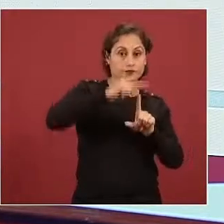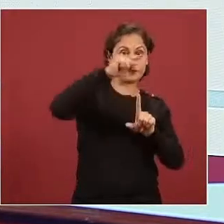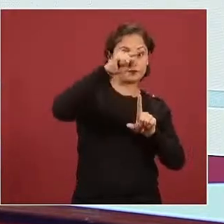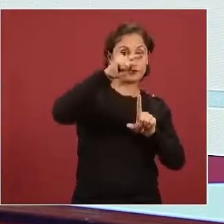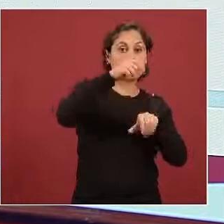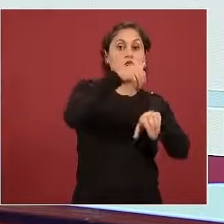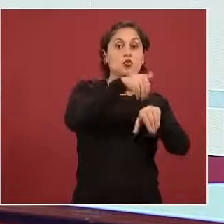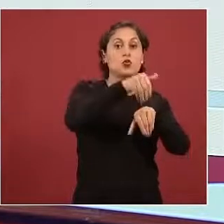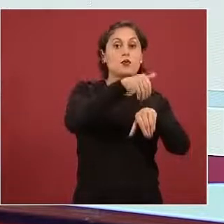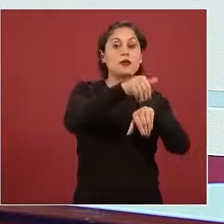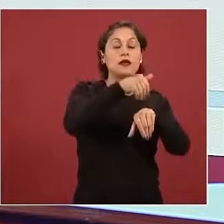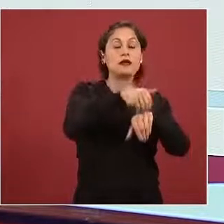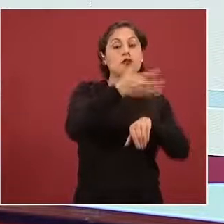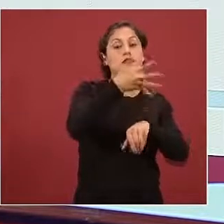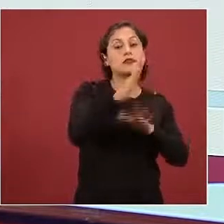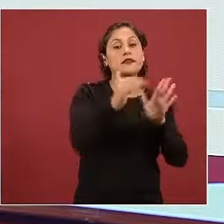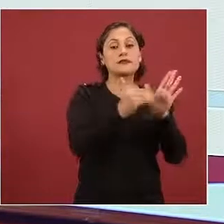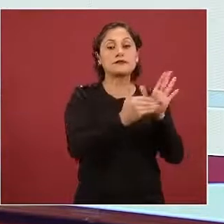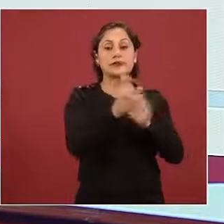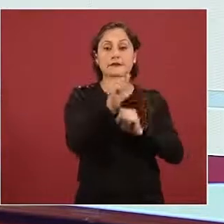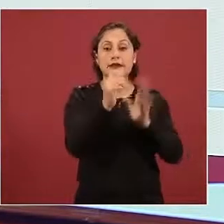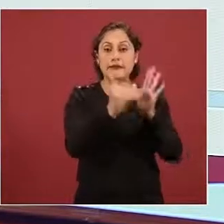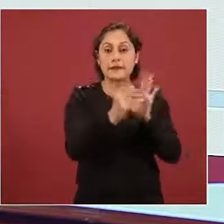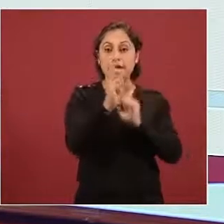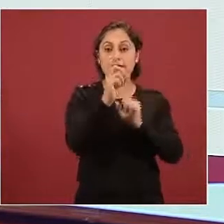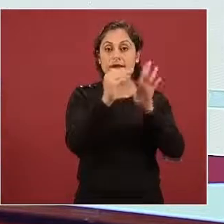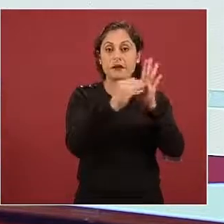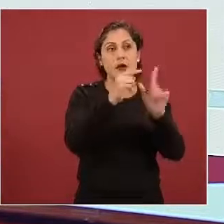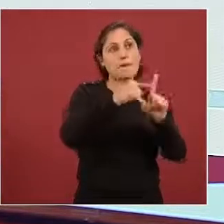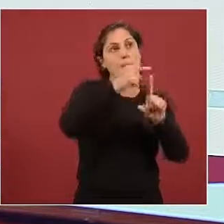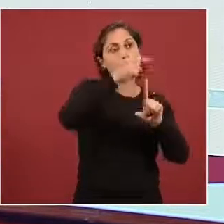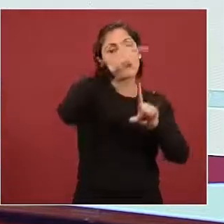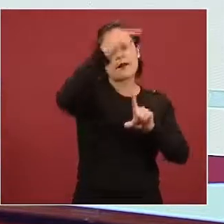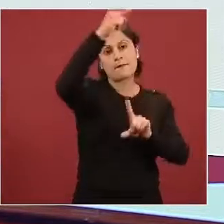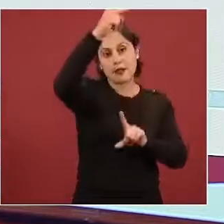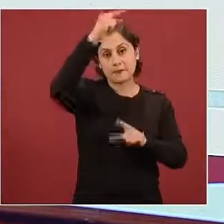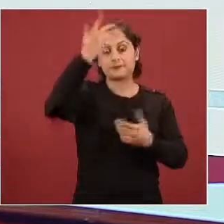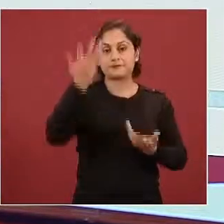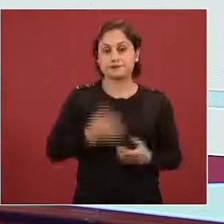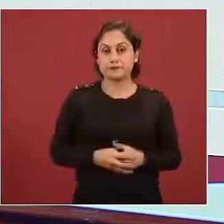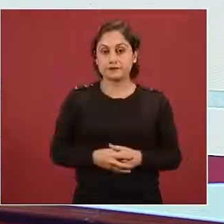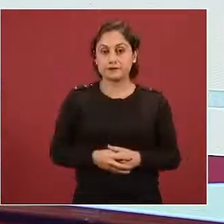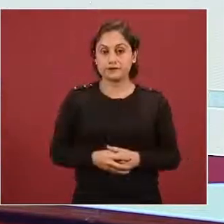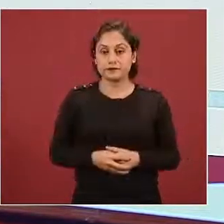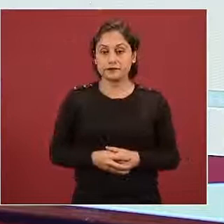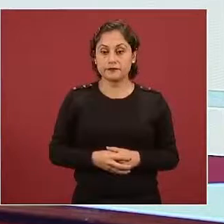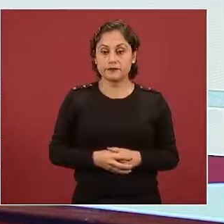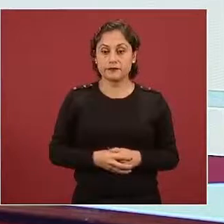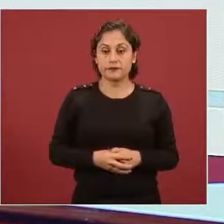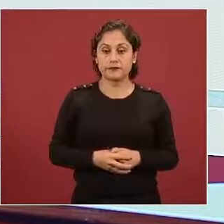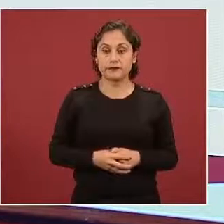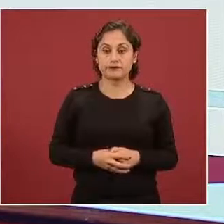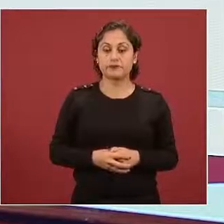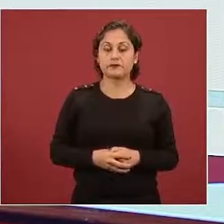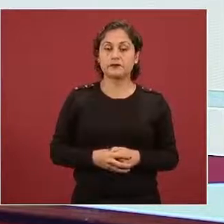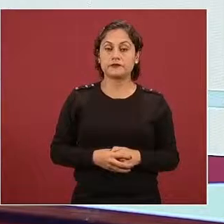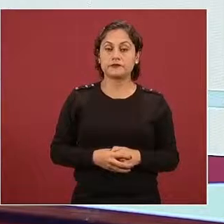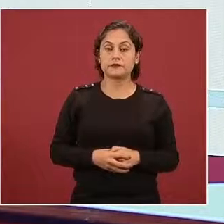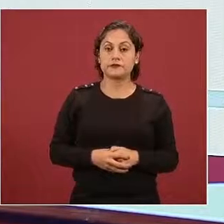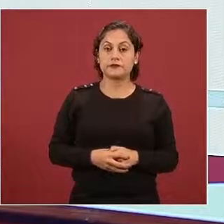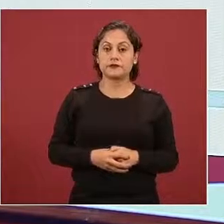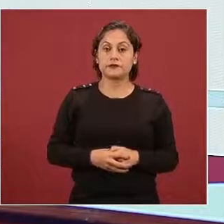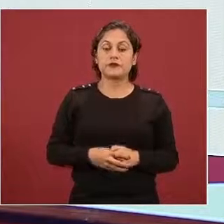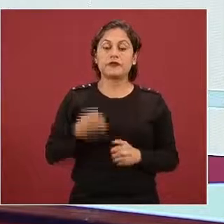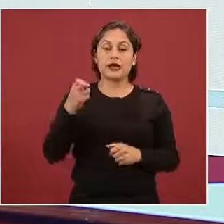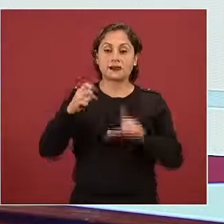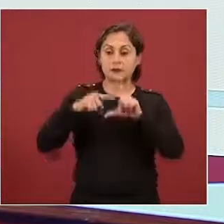casos registrados, 10,000, 20,000, 30,000, etcétera, y se puede ver por el tamaño de la columna a